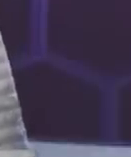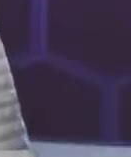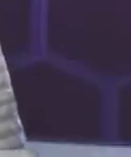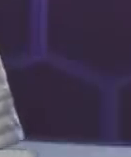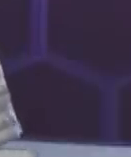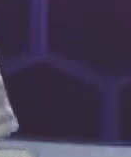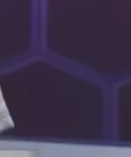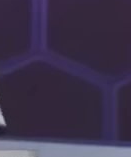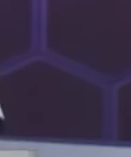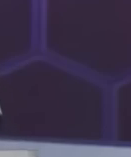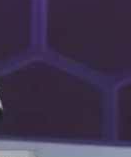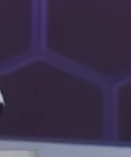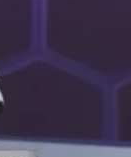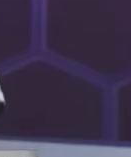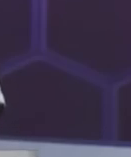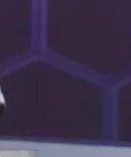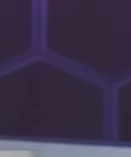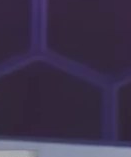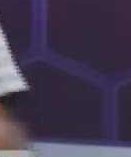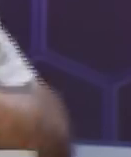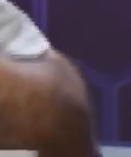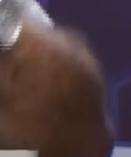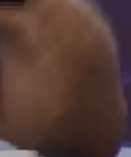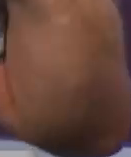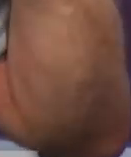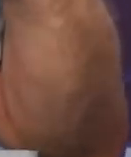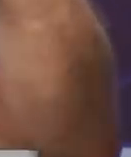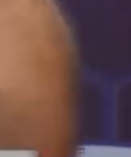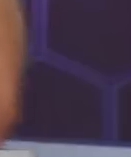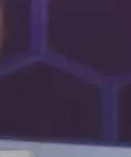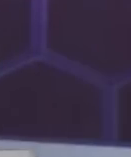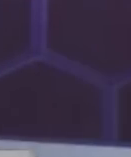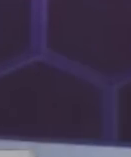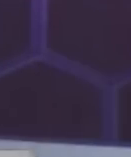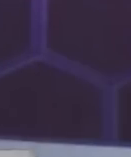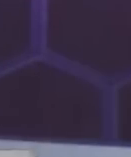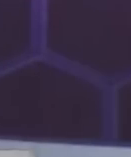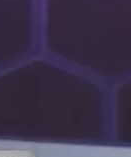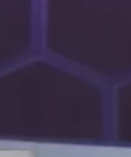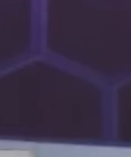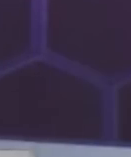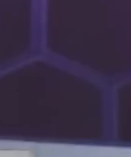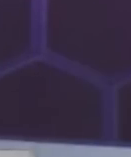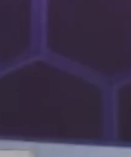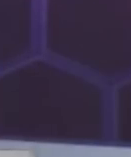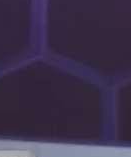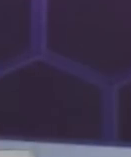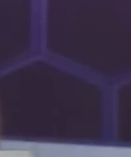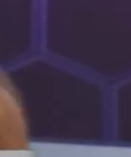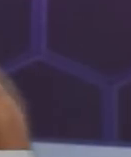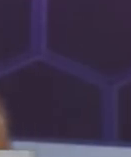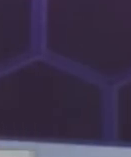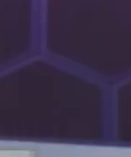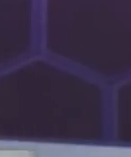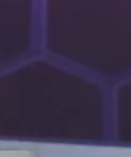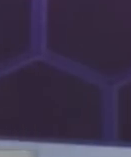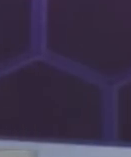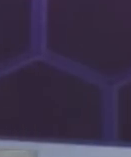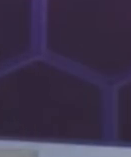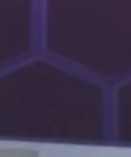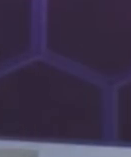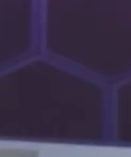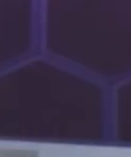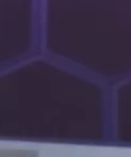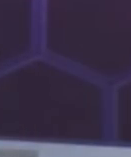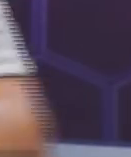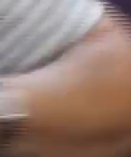ese deseo, esa esperanza. Y obviamente que tenemos todo un camino por recorrer, pero en la medida que se está